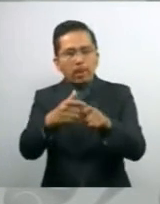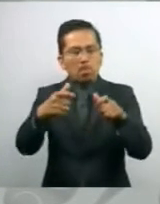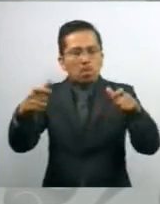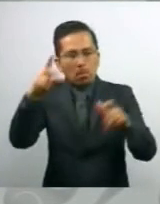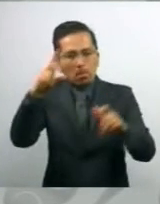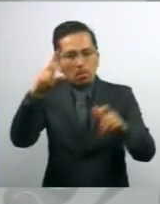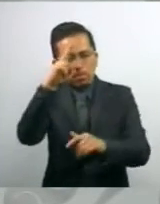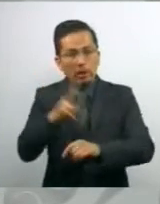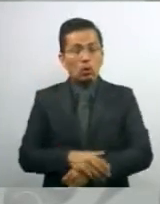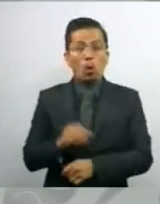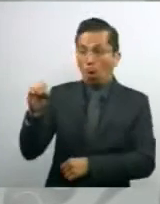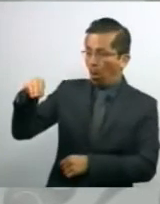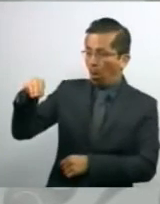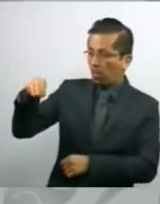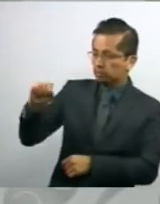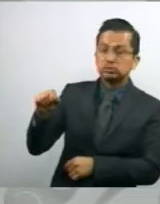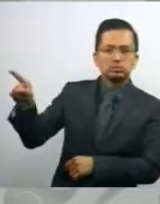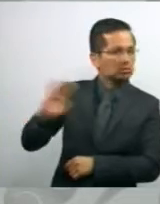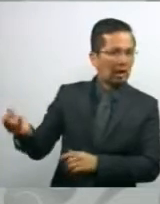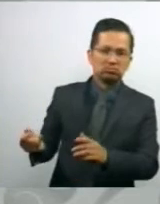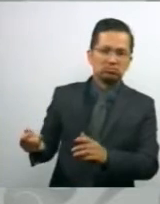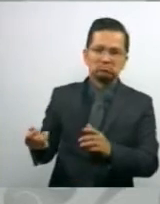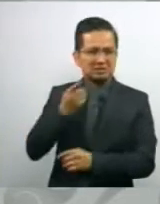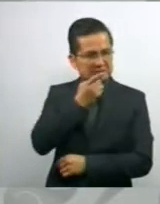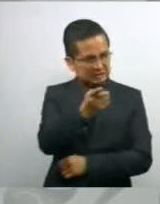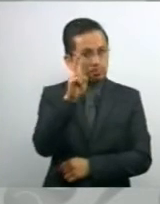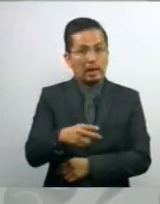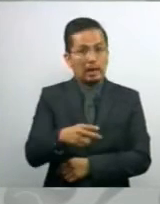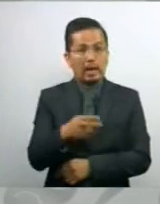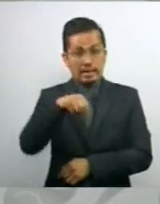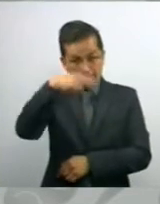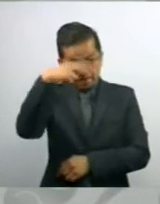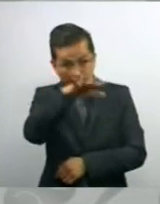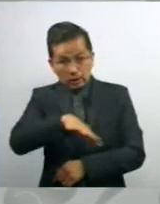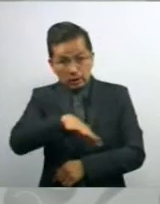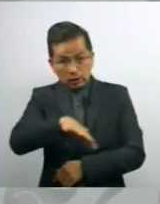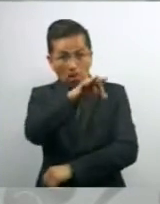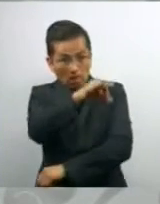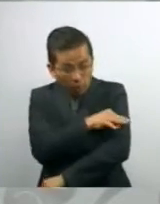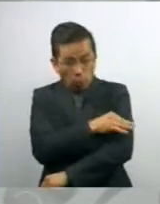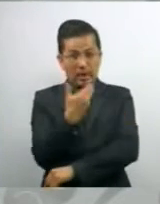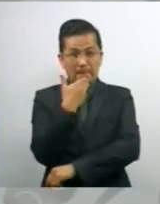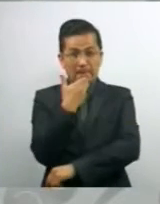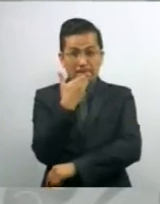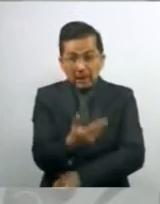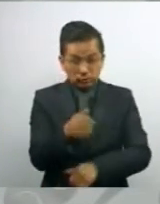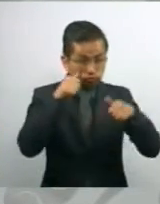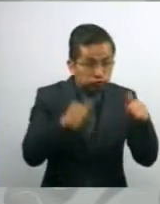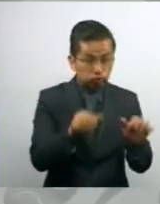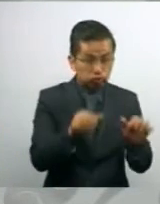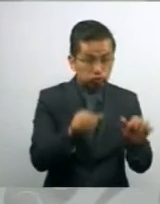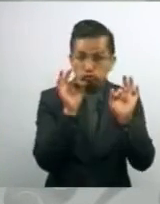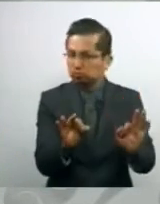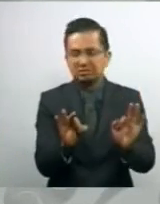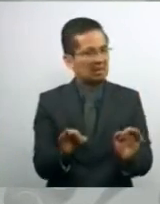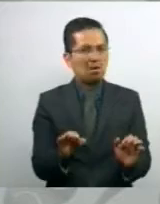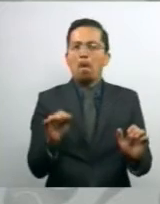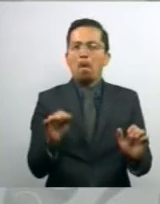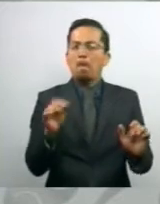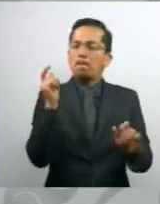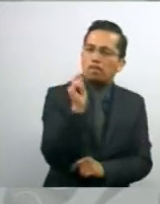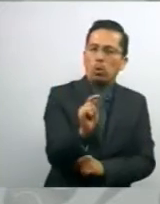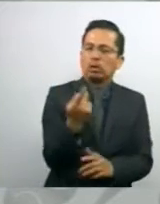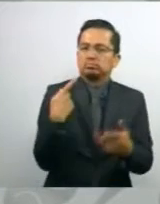ha identificado el bajo nivel de vacunación que tiene nuestro país y el retroceso que ha sucedido con el